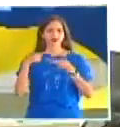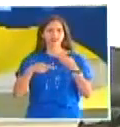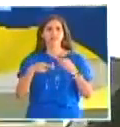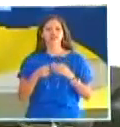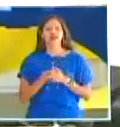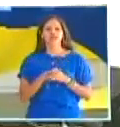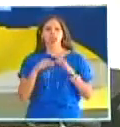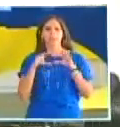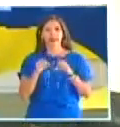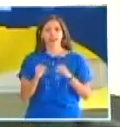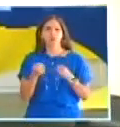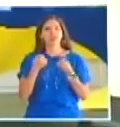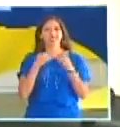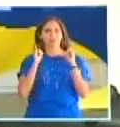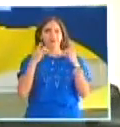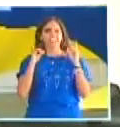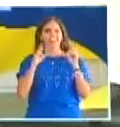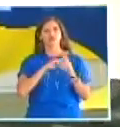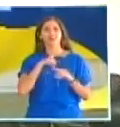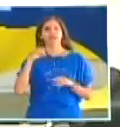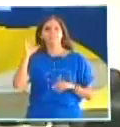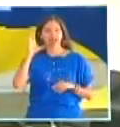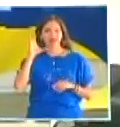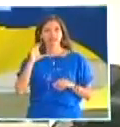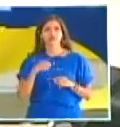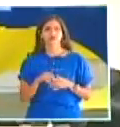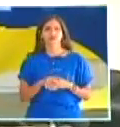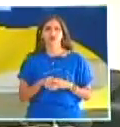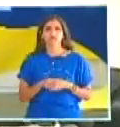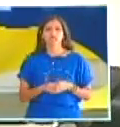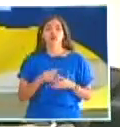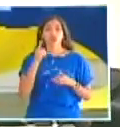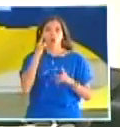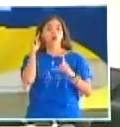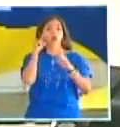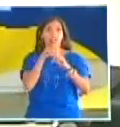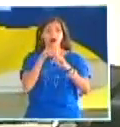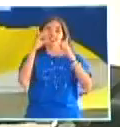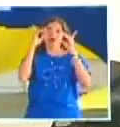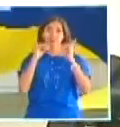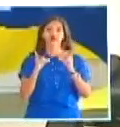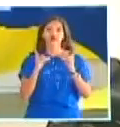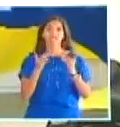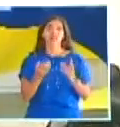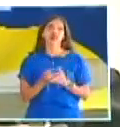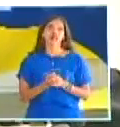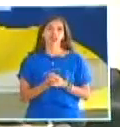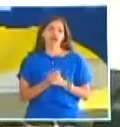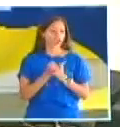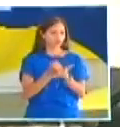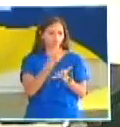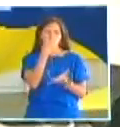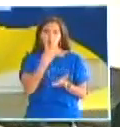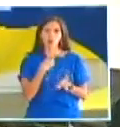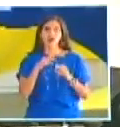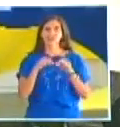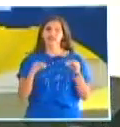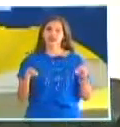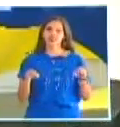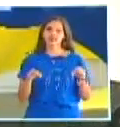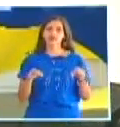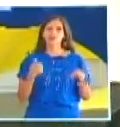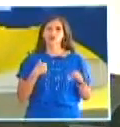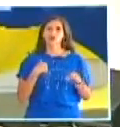antiimperialista por la independencia de nuestra patria y por una opción decidida a favor de los pobres de esta tierra, he